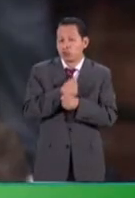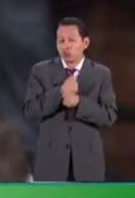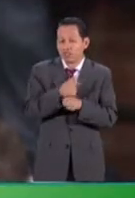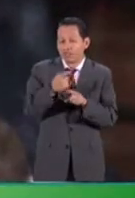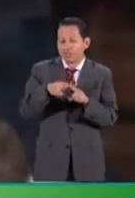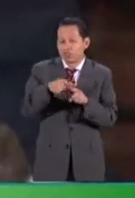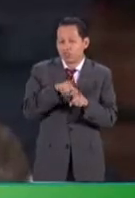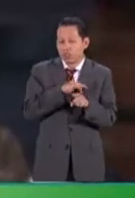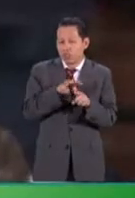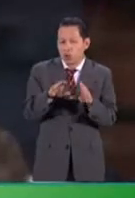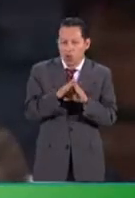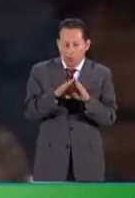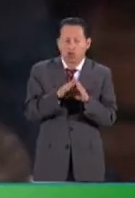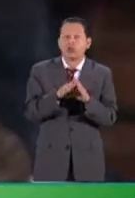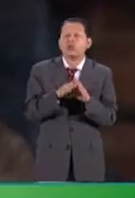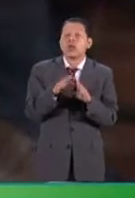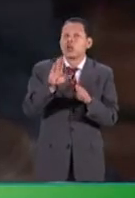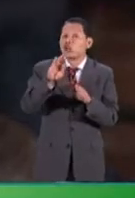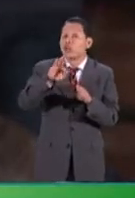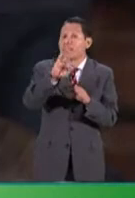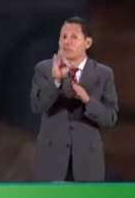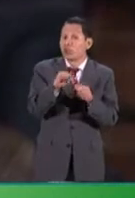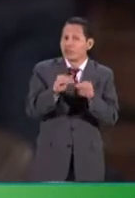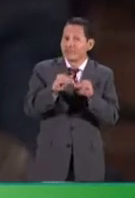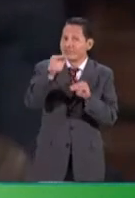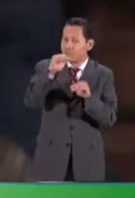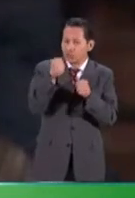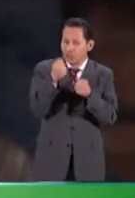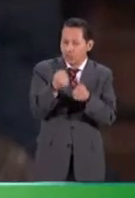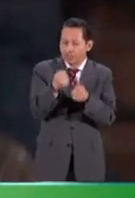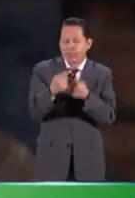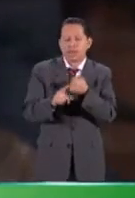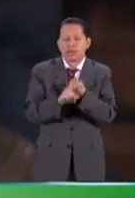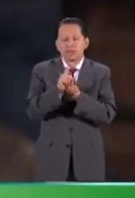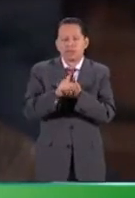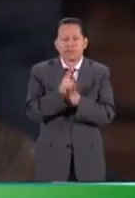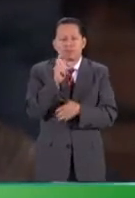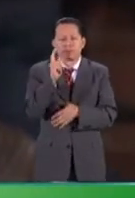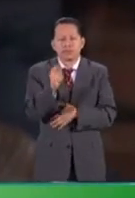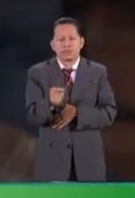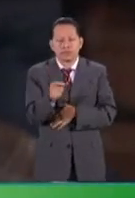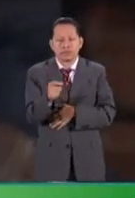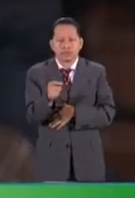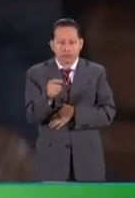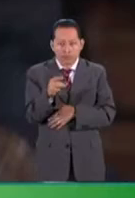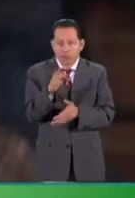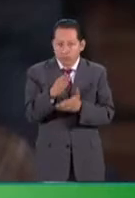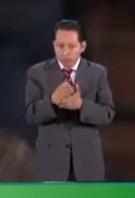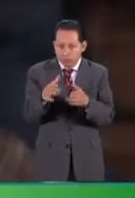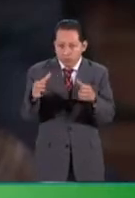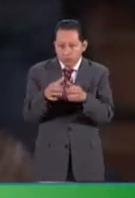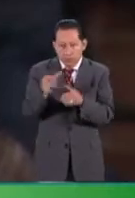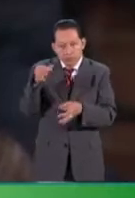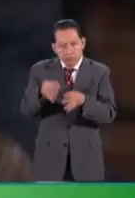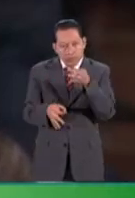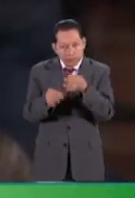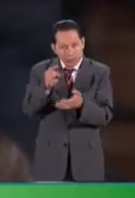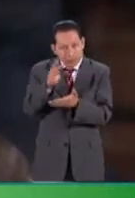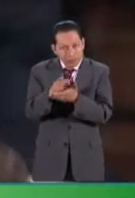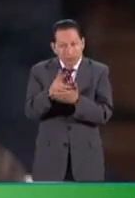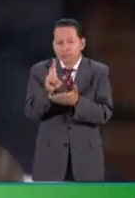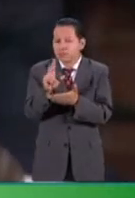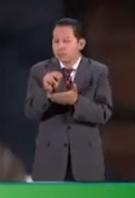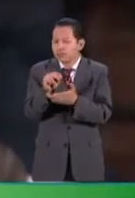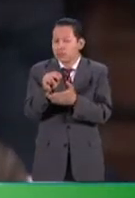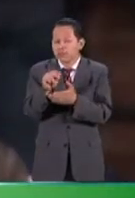impunidad que supera el 90%, pero este problema, reitero, no es solo del Poder Judicial. México